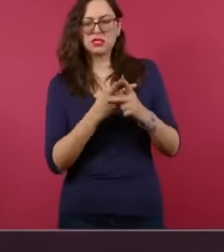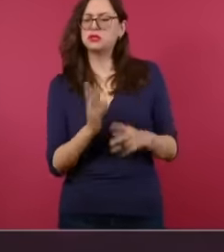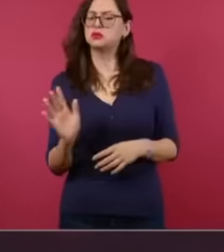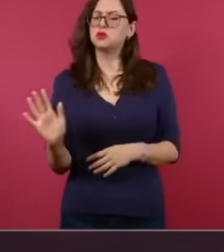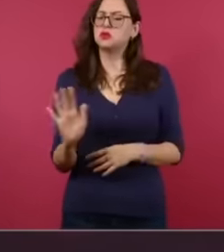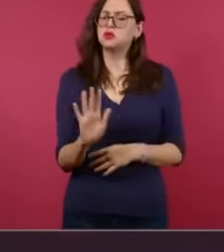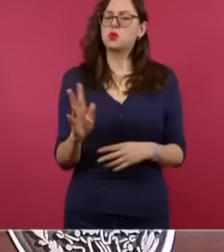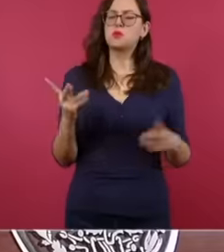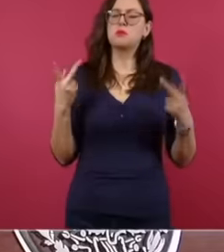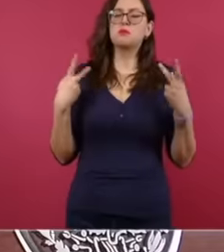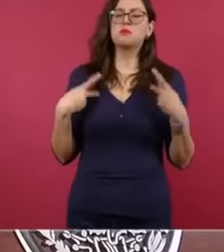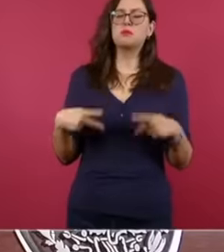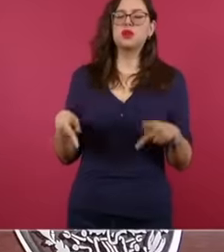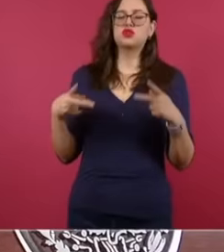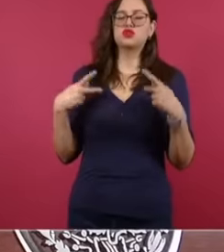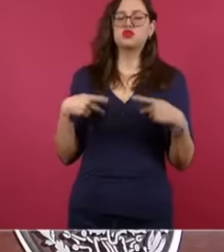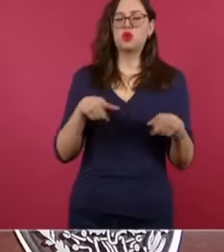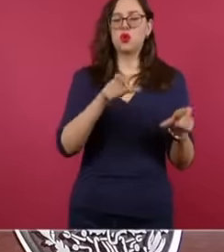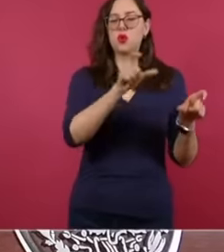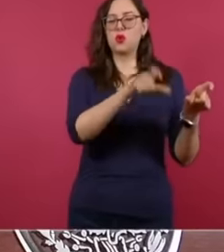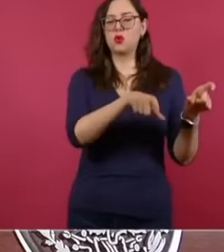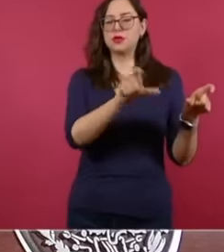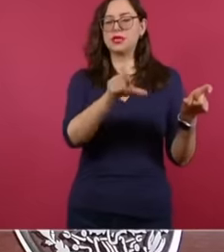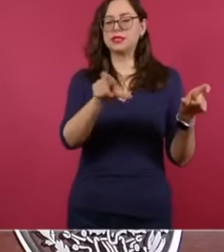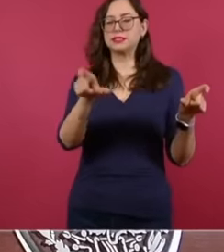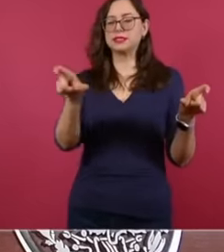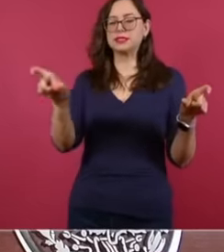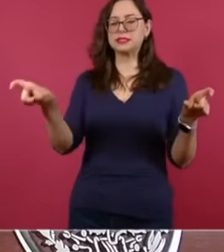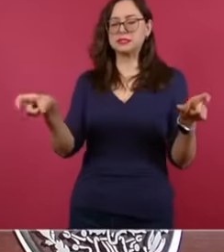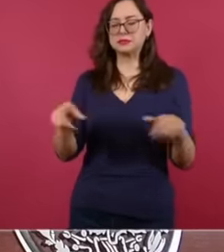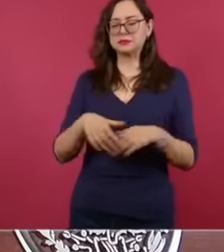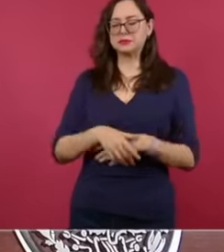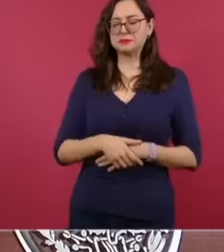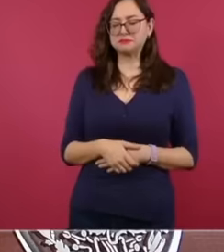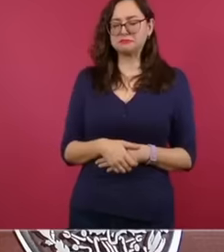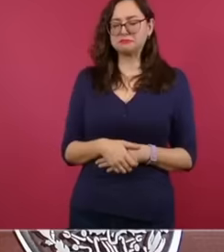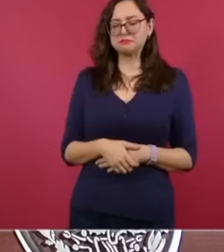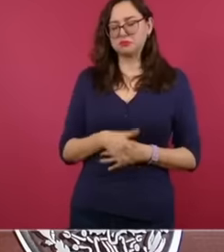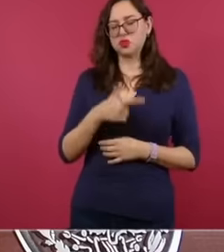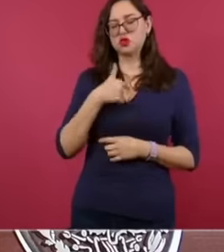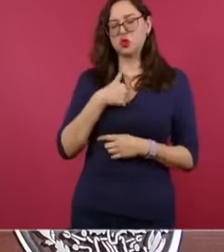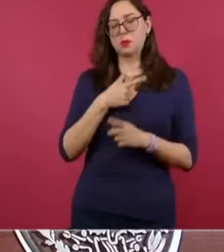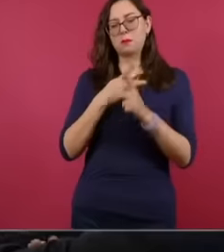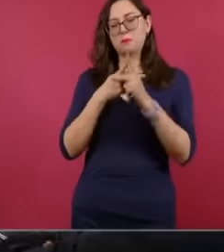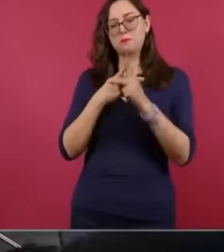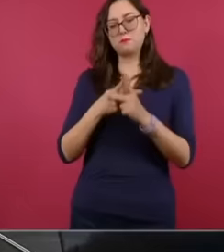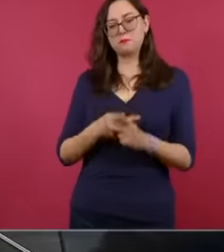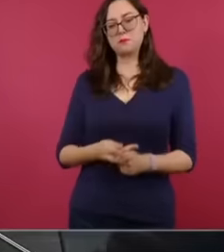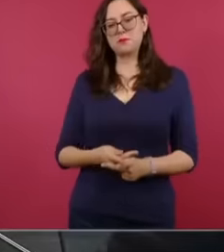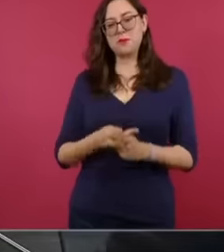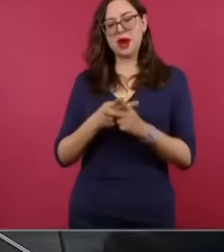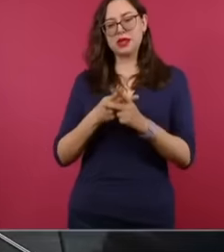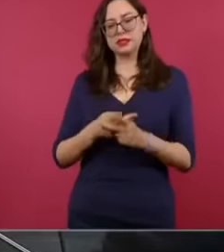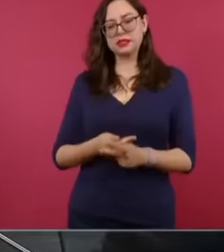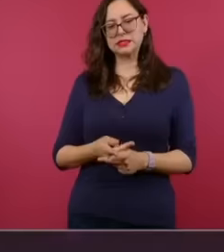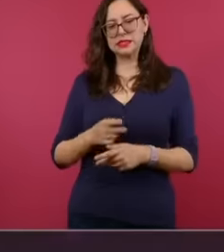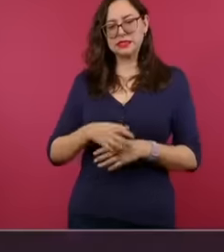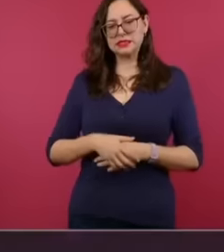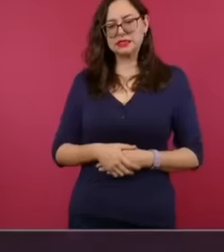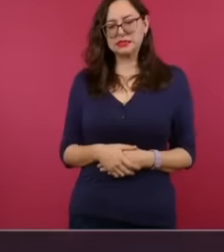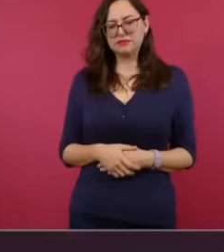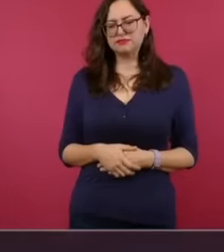tolerante que tú no hablas extrañamente de Manlio Fabio